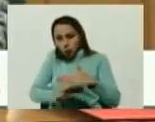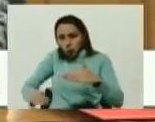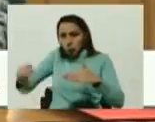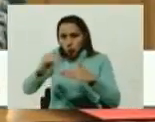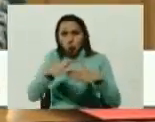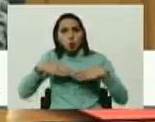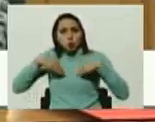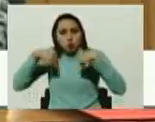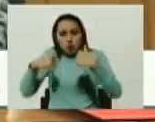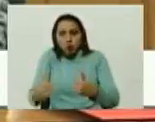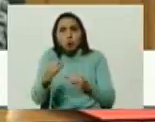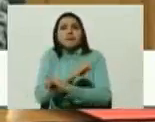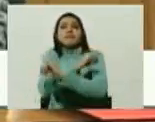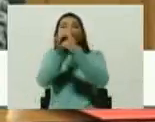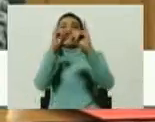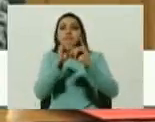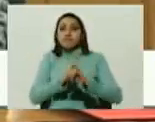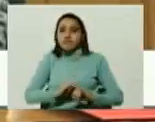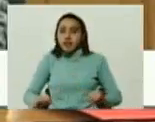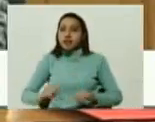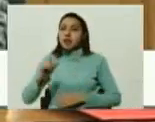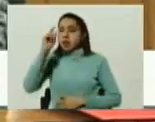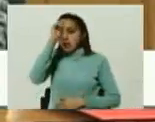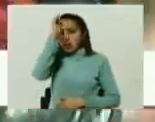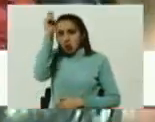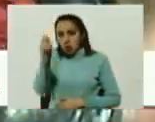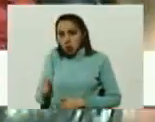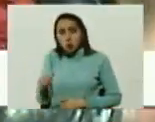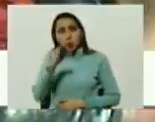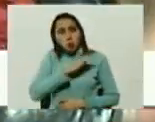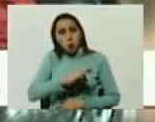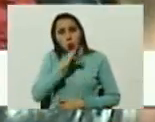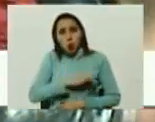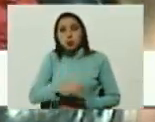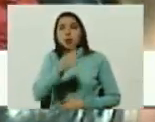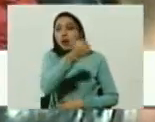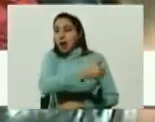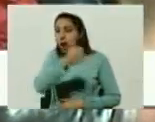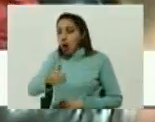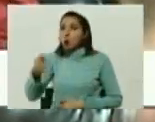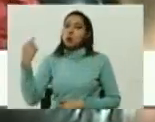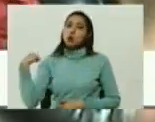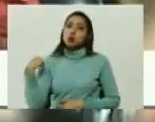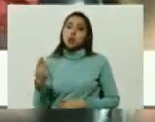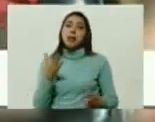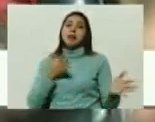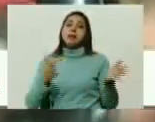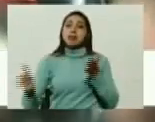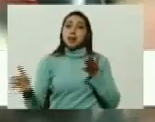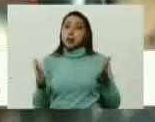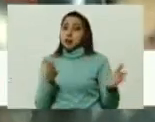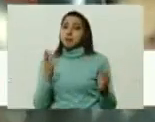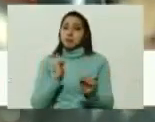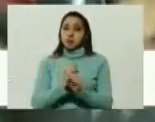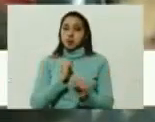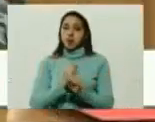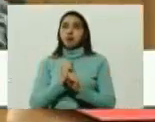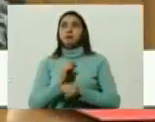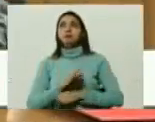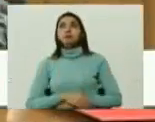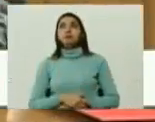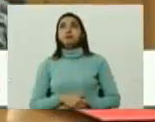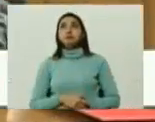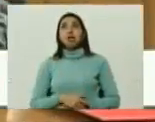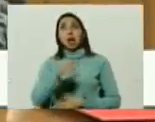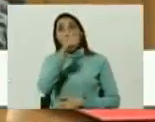digno y feliz y el reconocimiento social que les corresponde por sus servicios prestados y por los que